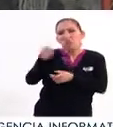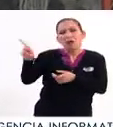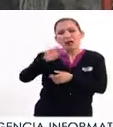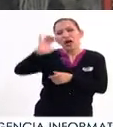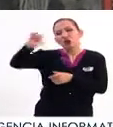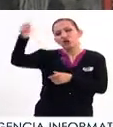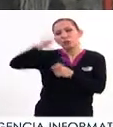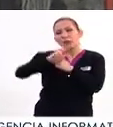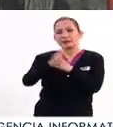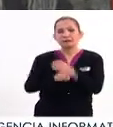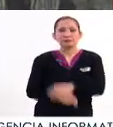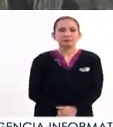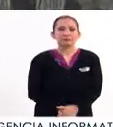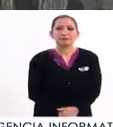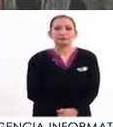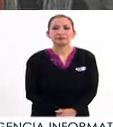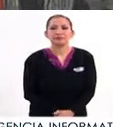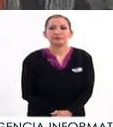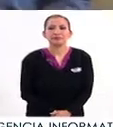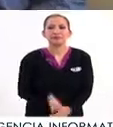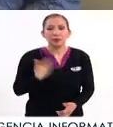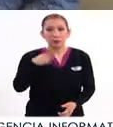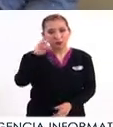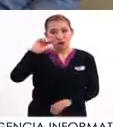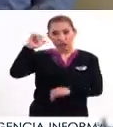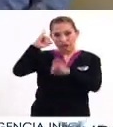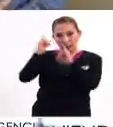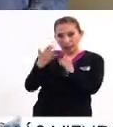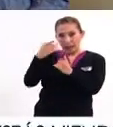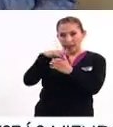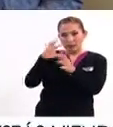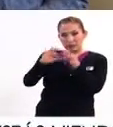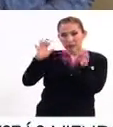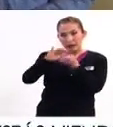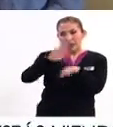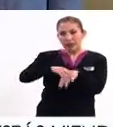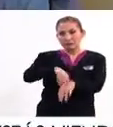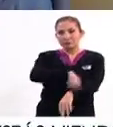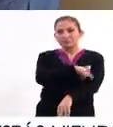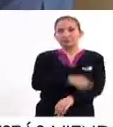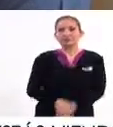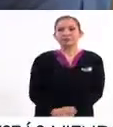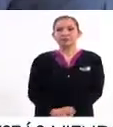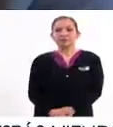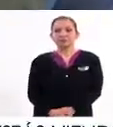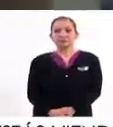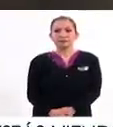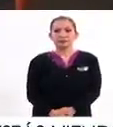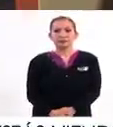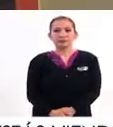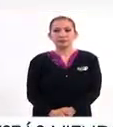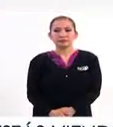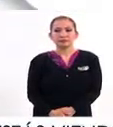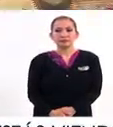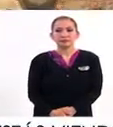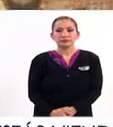lo que se hacía en otros países. ¿Por qué no pasamos a ver otras imágenes y me sigues platicando Fantástico. un poco más de esta historia?